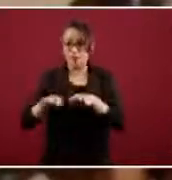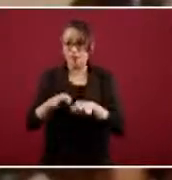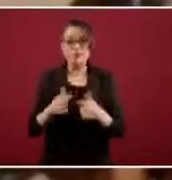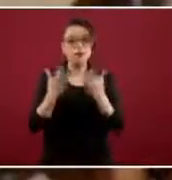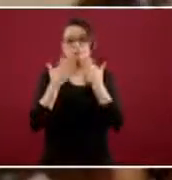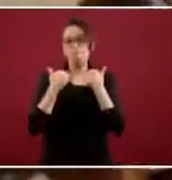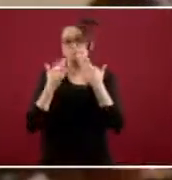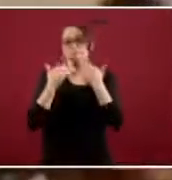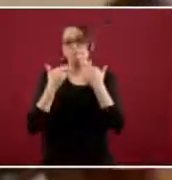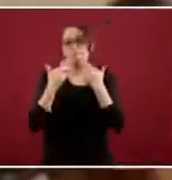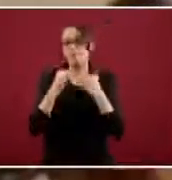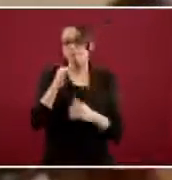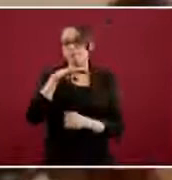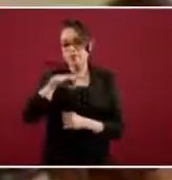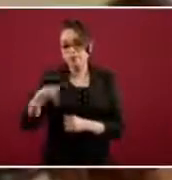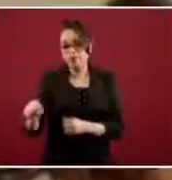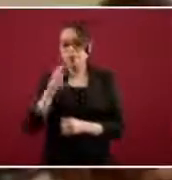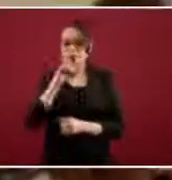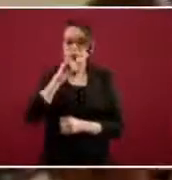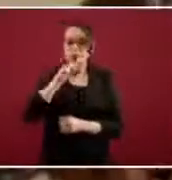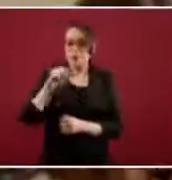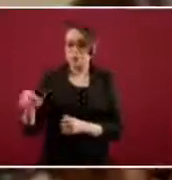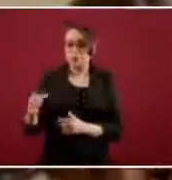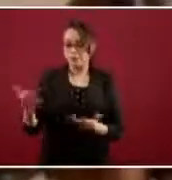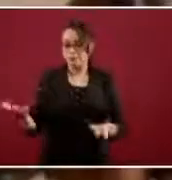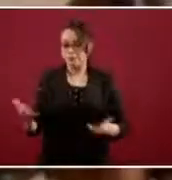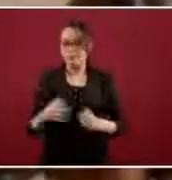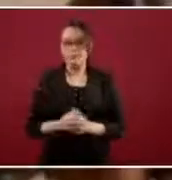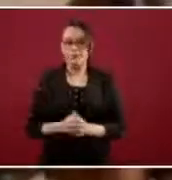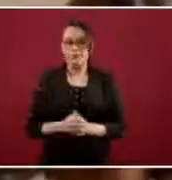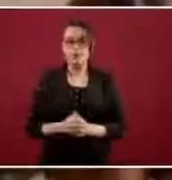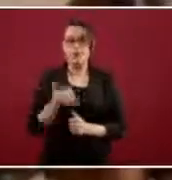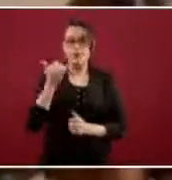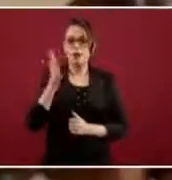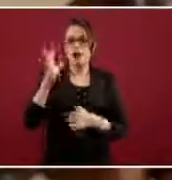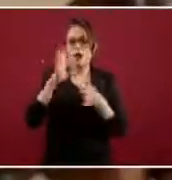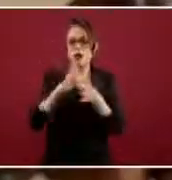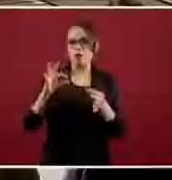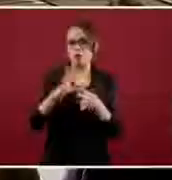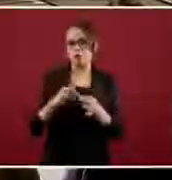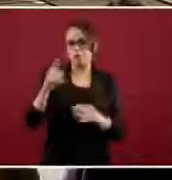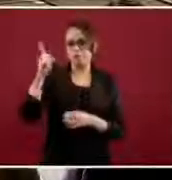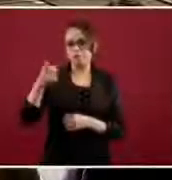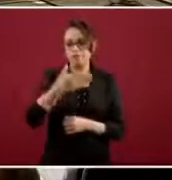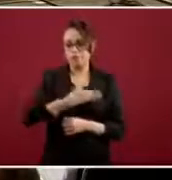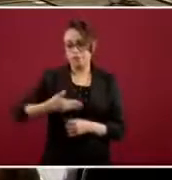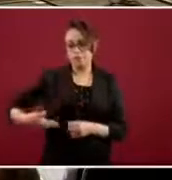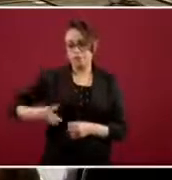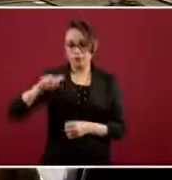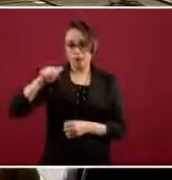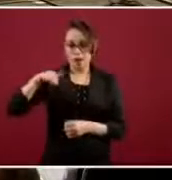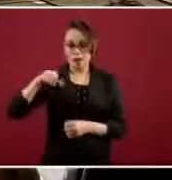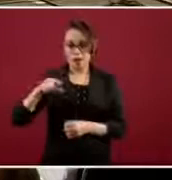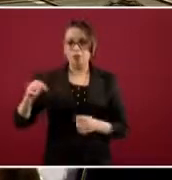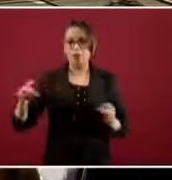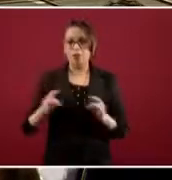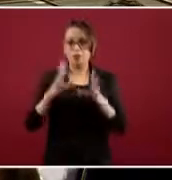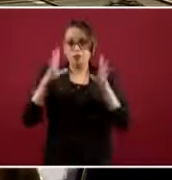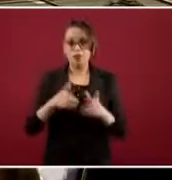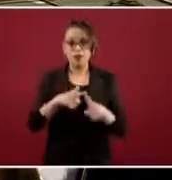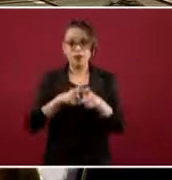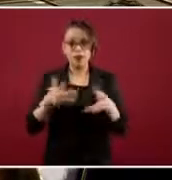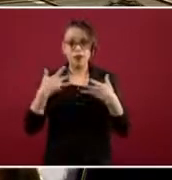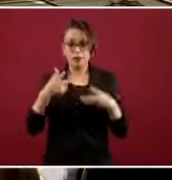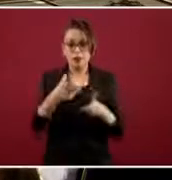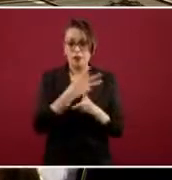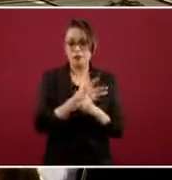Hay un seguimiento con eso, y si se le ha planteado al presidente, en dado caso de que suba esta pandemia, poder realizar las conferencias mañaneras. Él